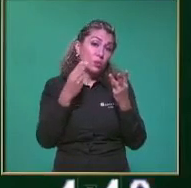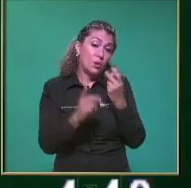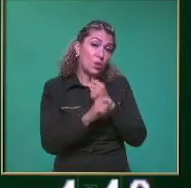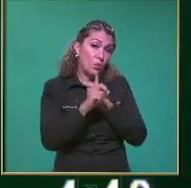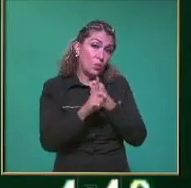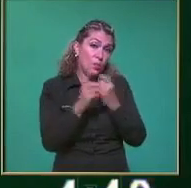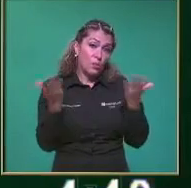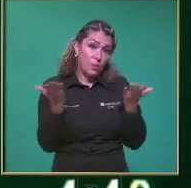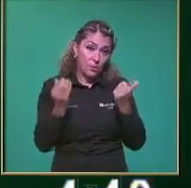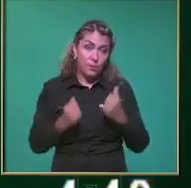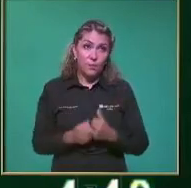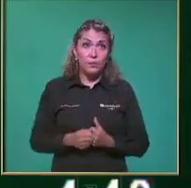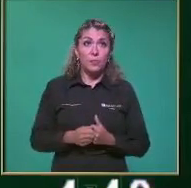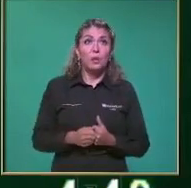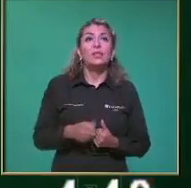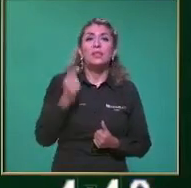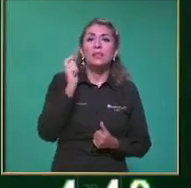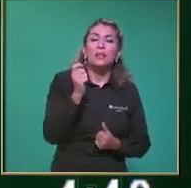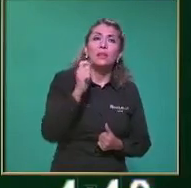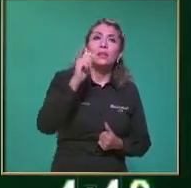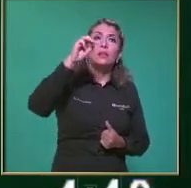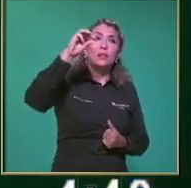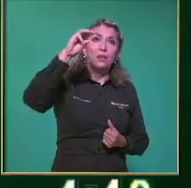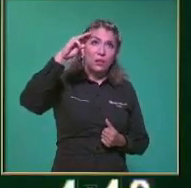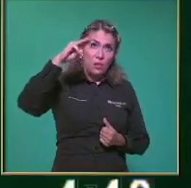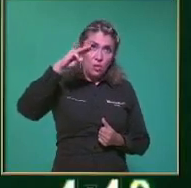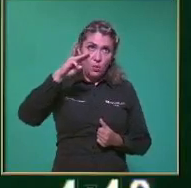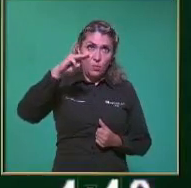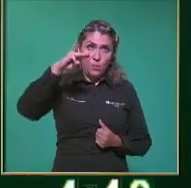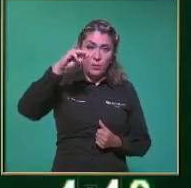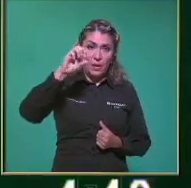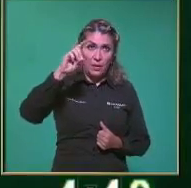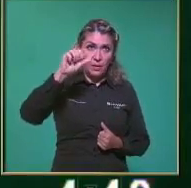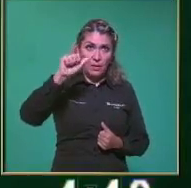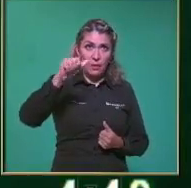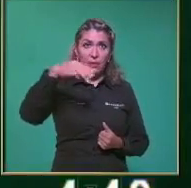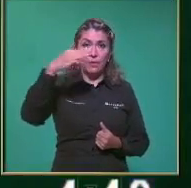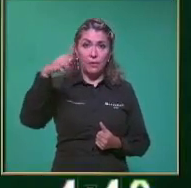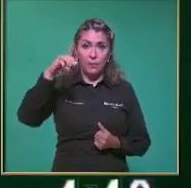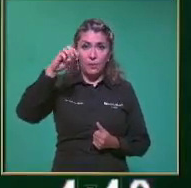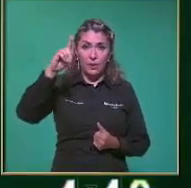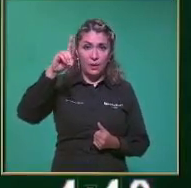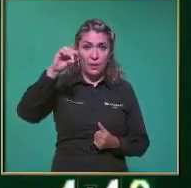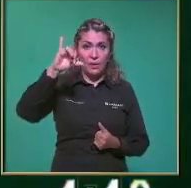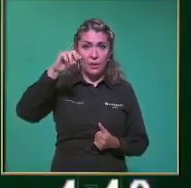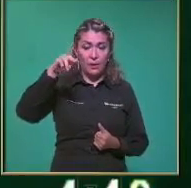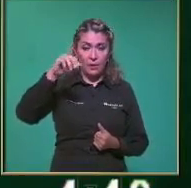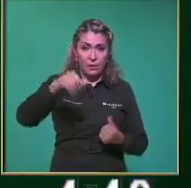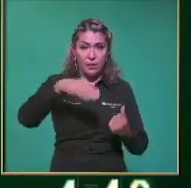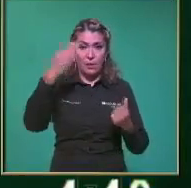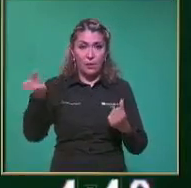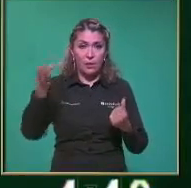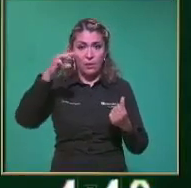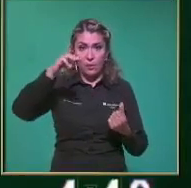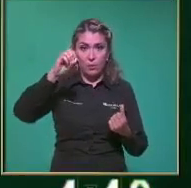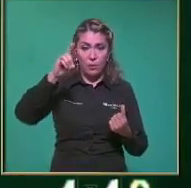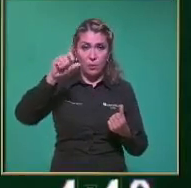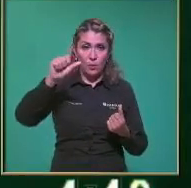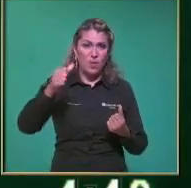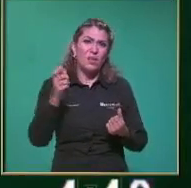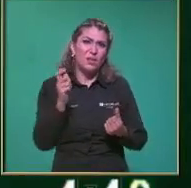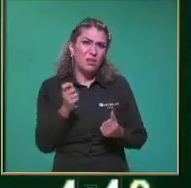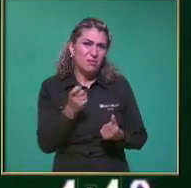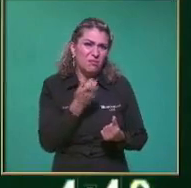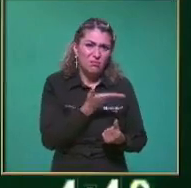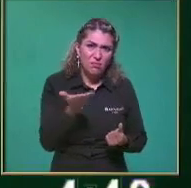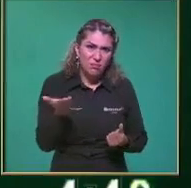señalar la media aritmética, la mediana o la moda como cantidad representativa de un conjunto de datos. En este caso tenemos que saber qué es